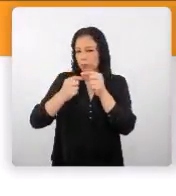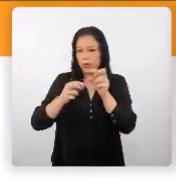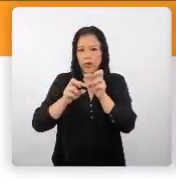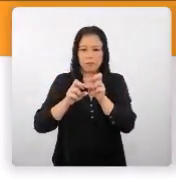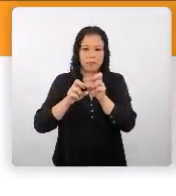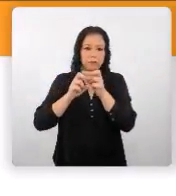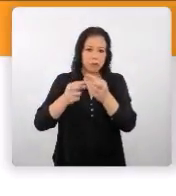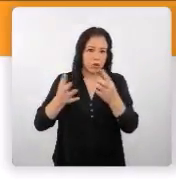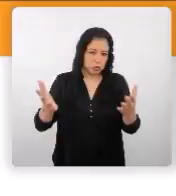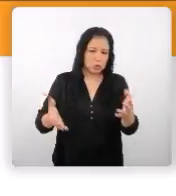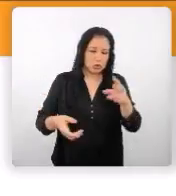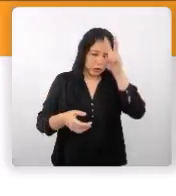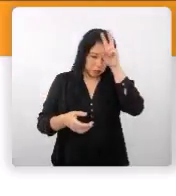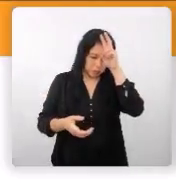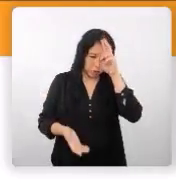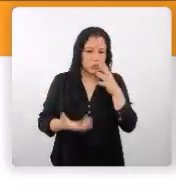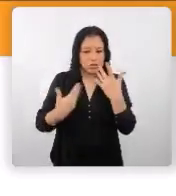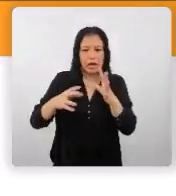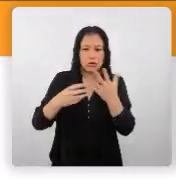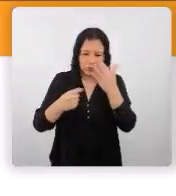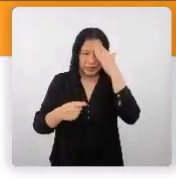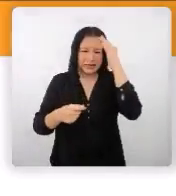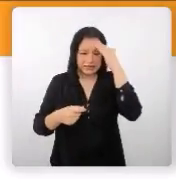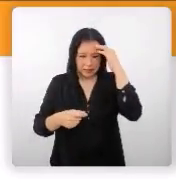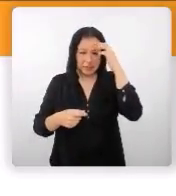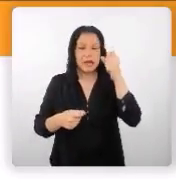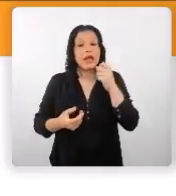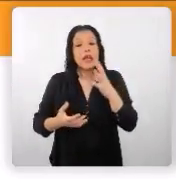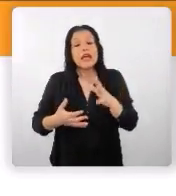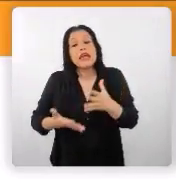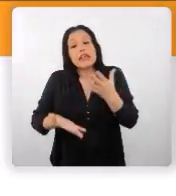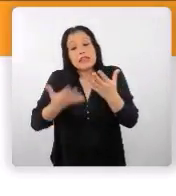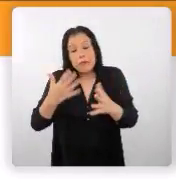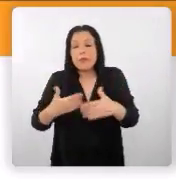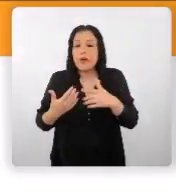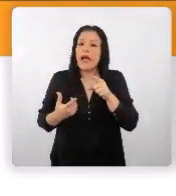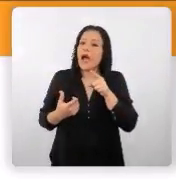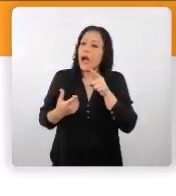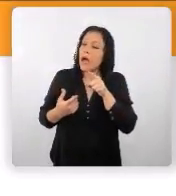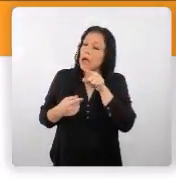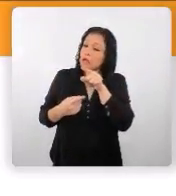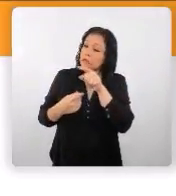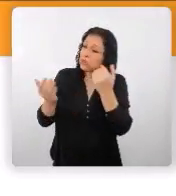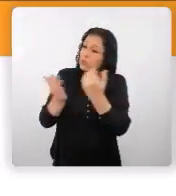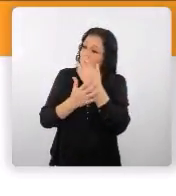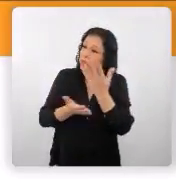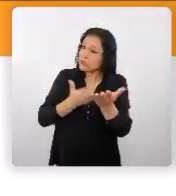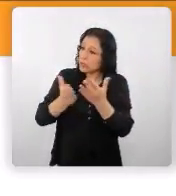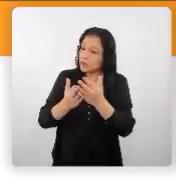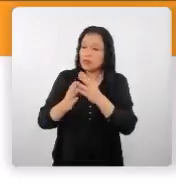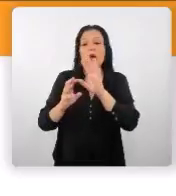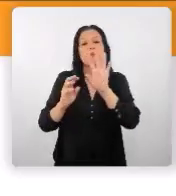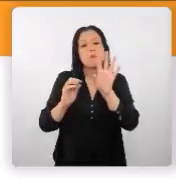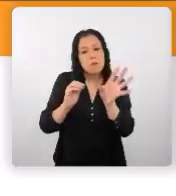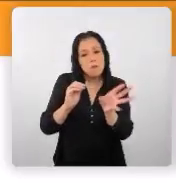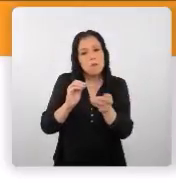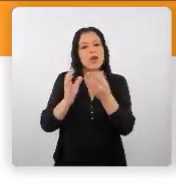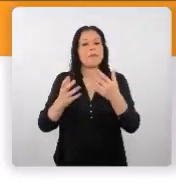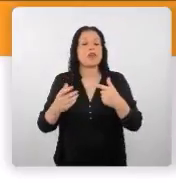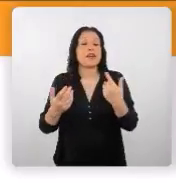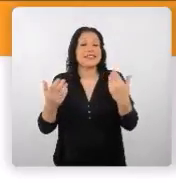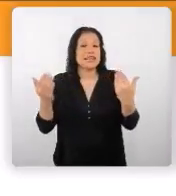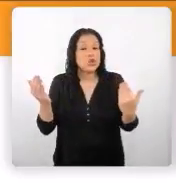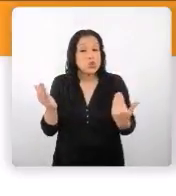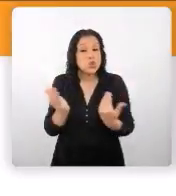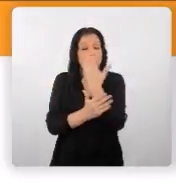y podrán considerar agregar otros productos o servicios que sean realmente novedosos o